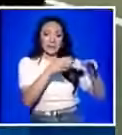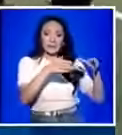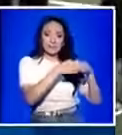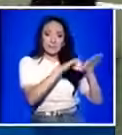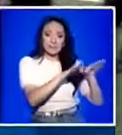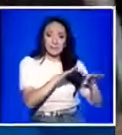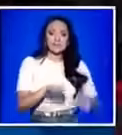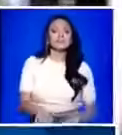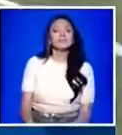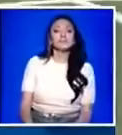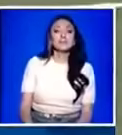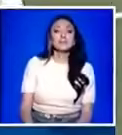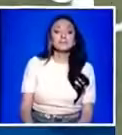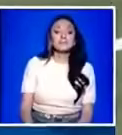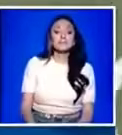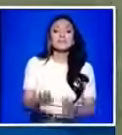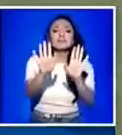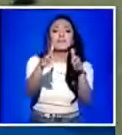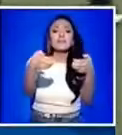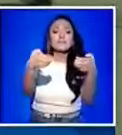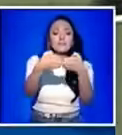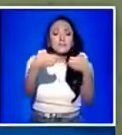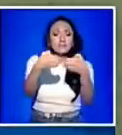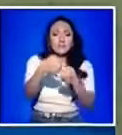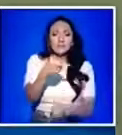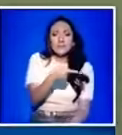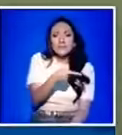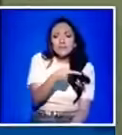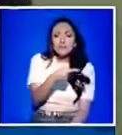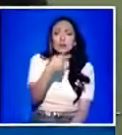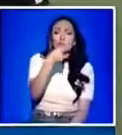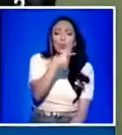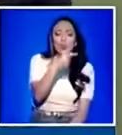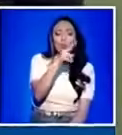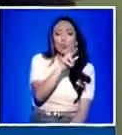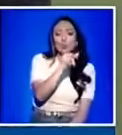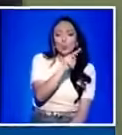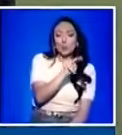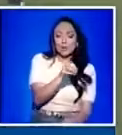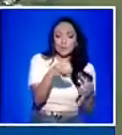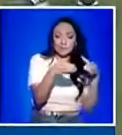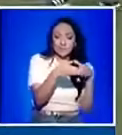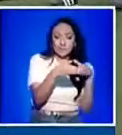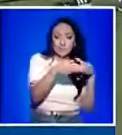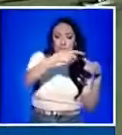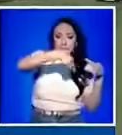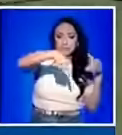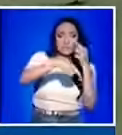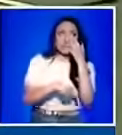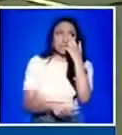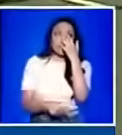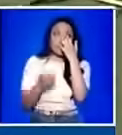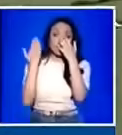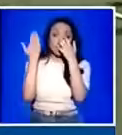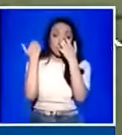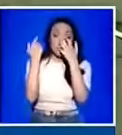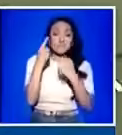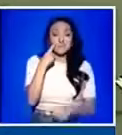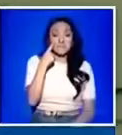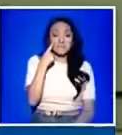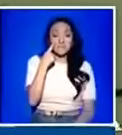rivales. ¿Es el equipo Guano se llama? Sí, bueno, como mi padre lo fundó en el